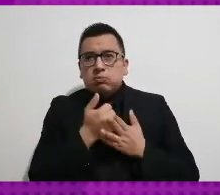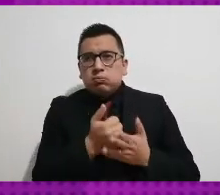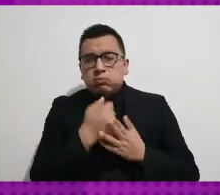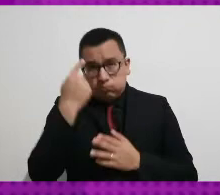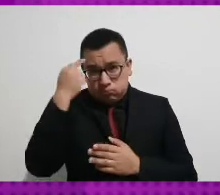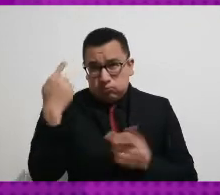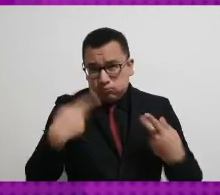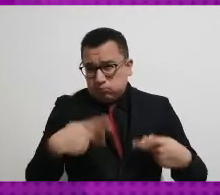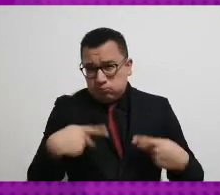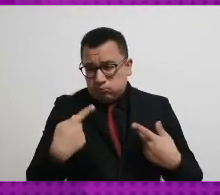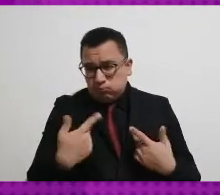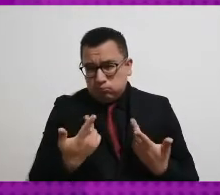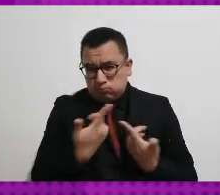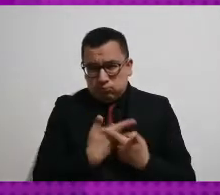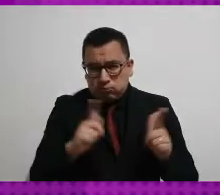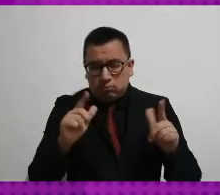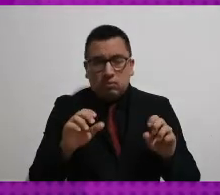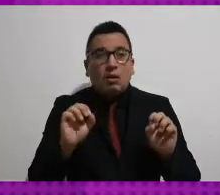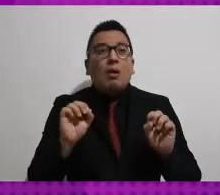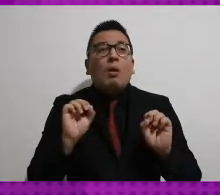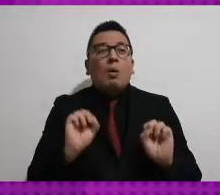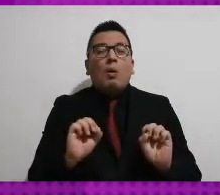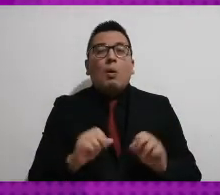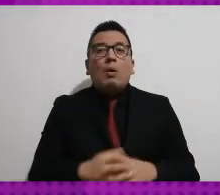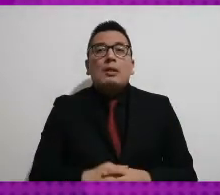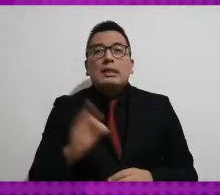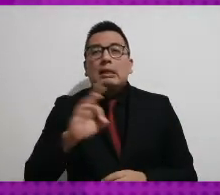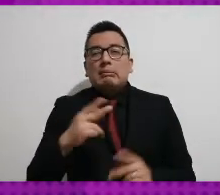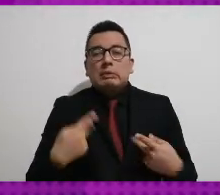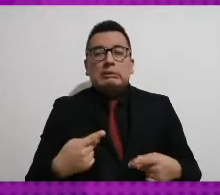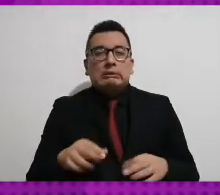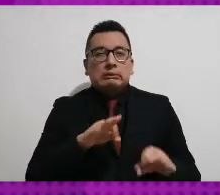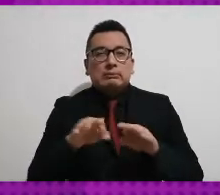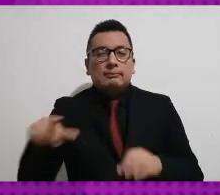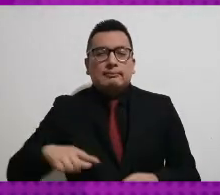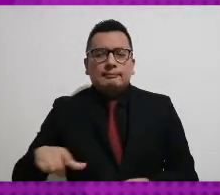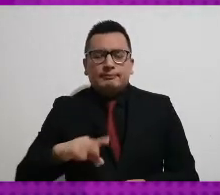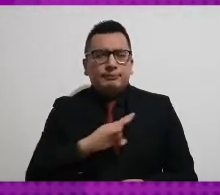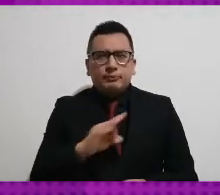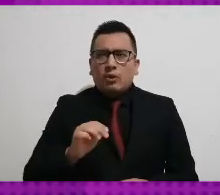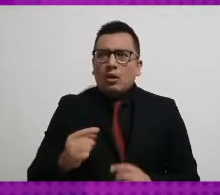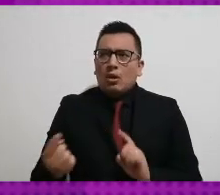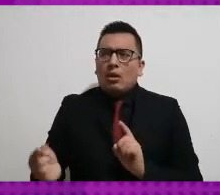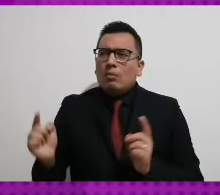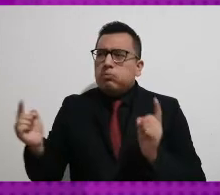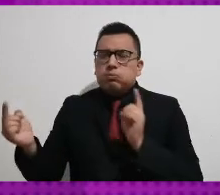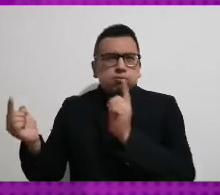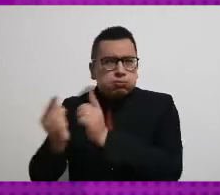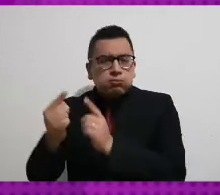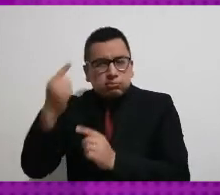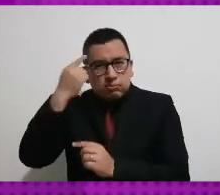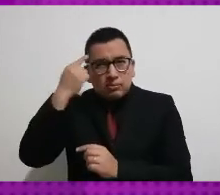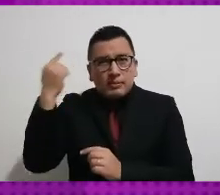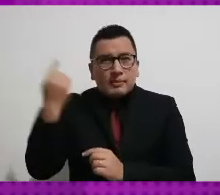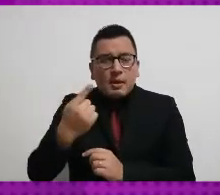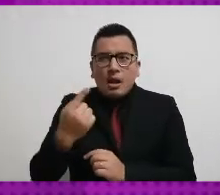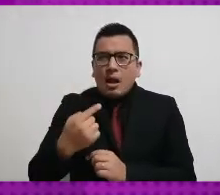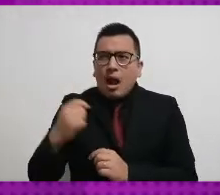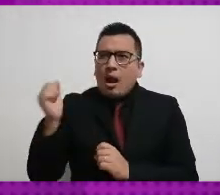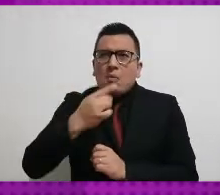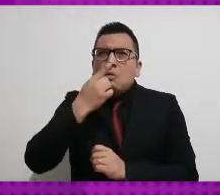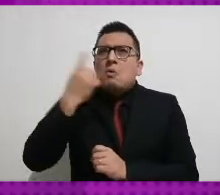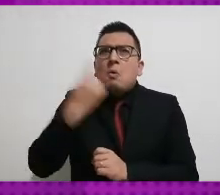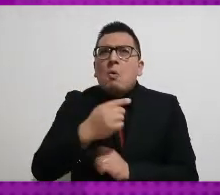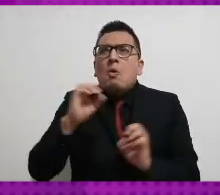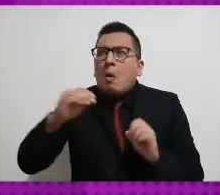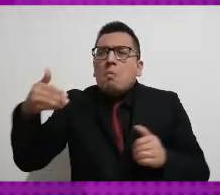acceso para que cualquier ciudadano o servidor público pueda presentar quejas o denuncias. Y me voy